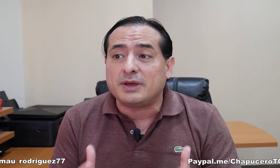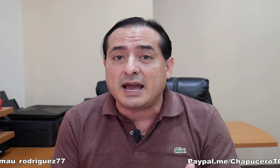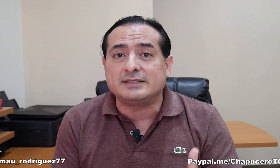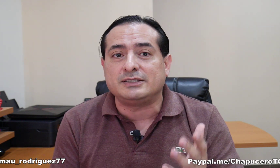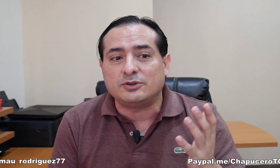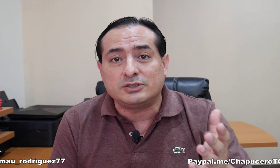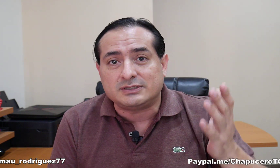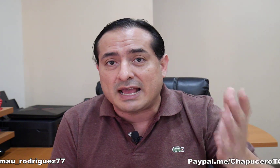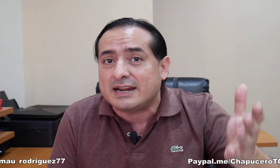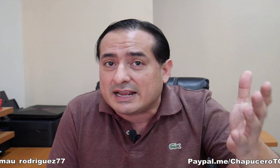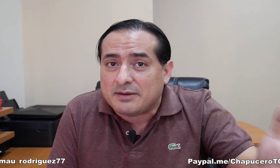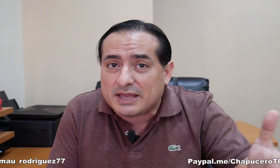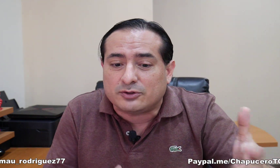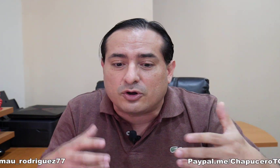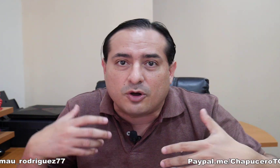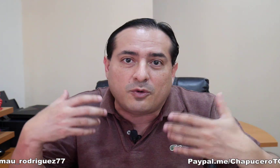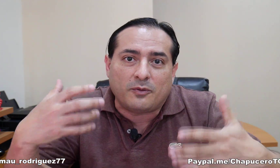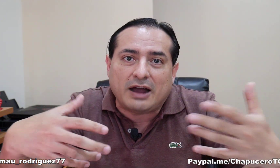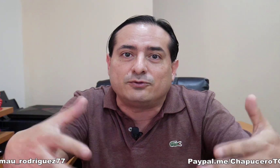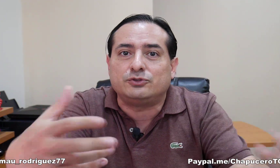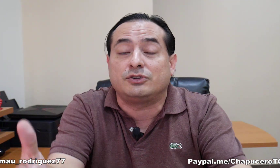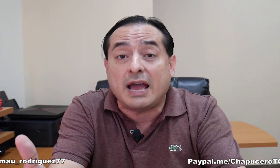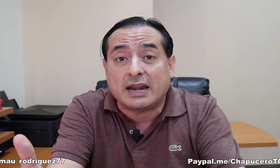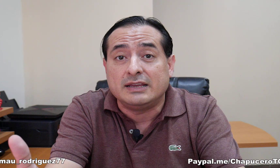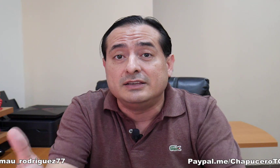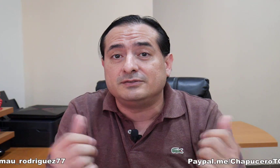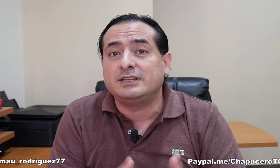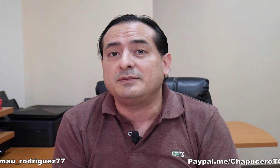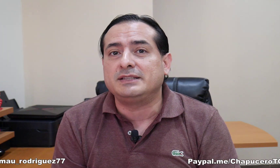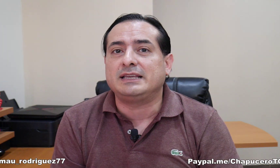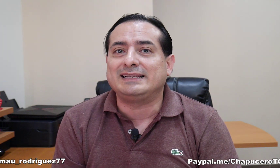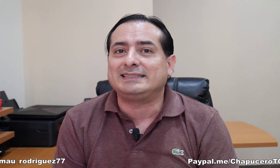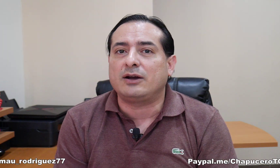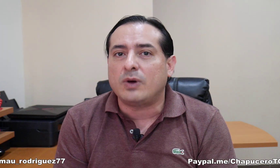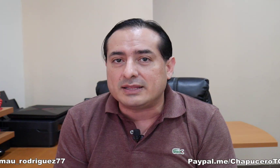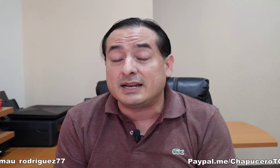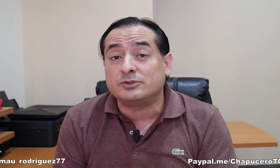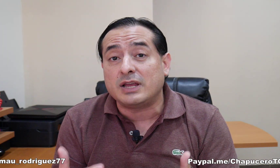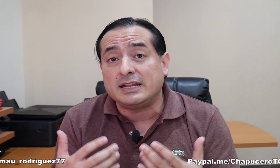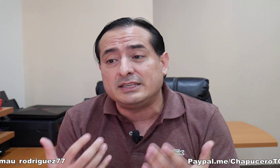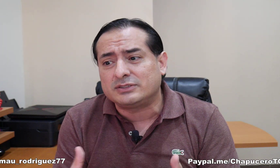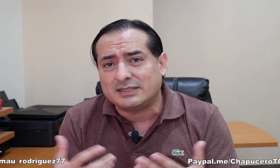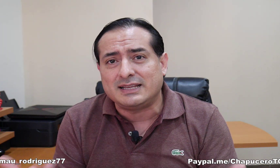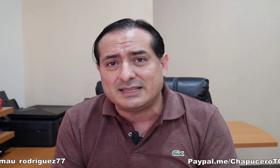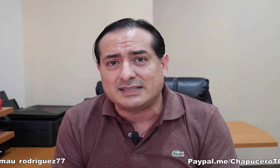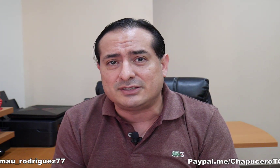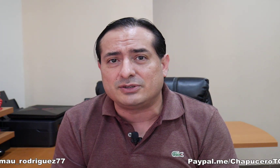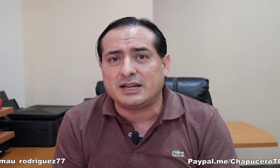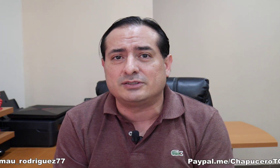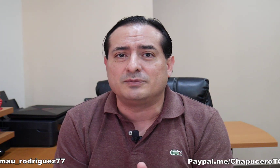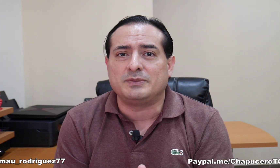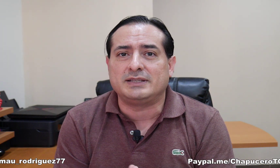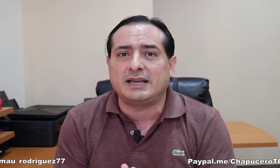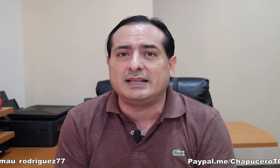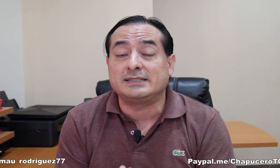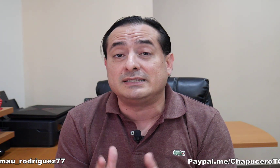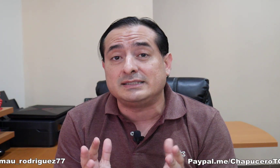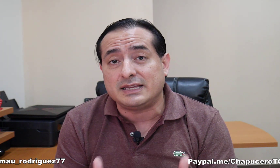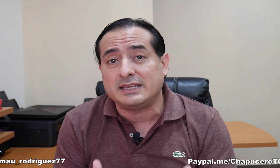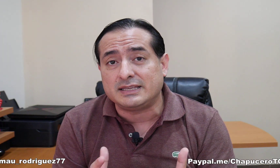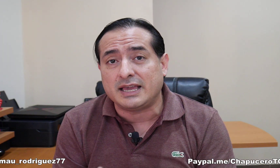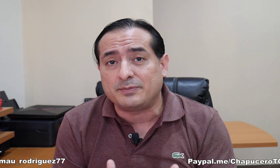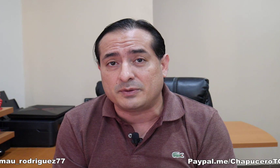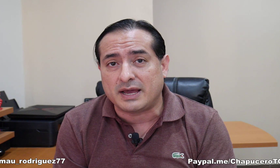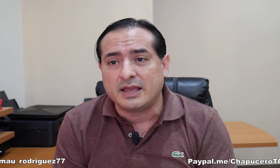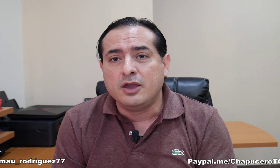puede operar si no está el reglamento. ¿Cómo va a funcionar finalmente esa Guardia Nacional y otras leyes adicionales complementarias que se